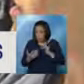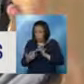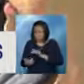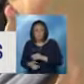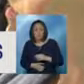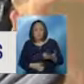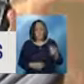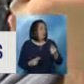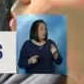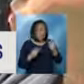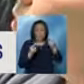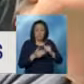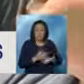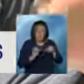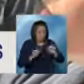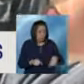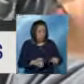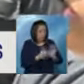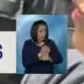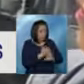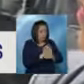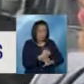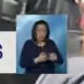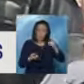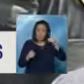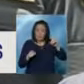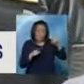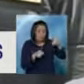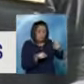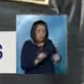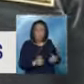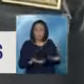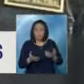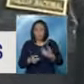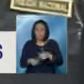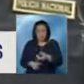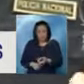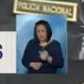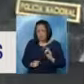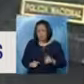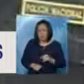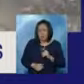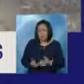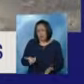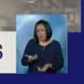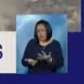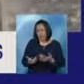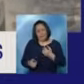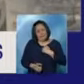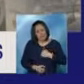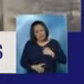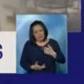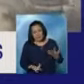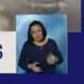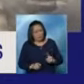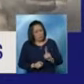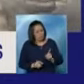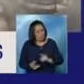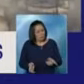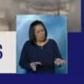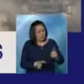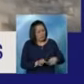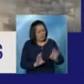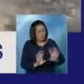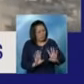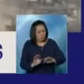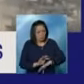Sí, inmediatamente hemos activado las medidas de seguridad, hemos coordinado con ellos, con la seguridad. Este episodio lamentable es un hecho aislado.